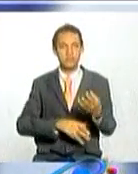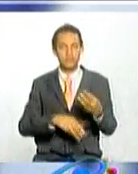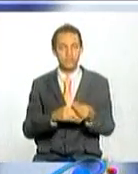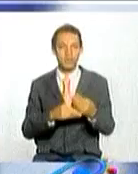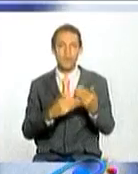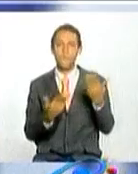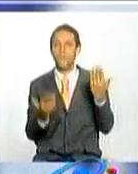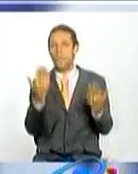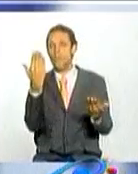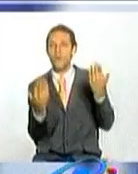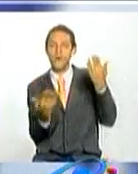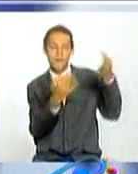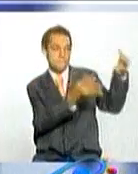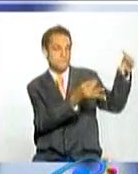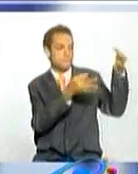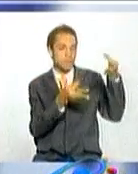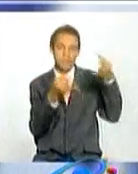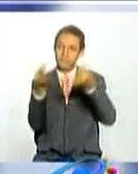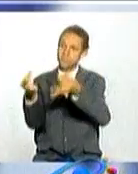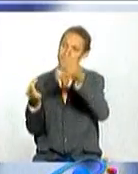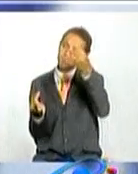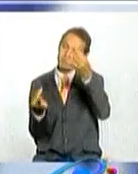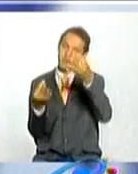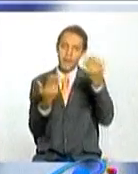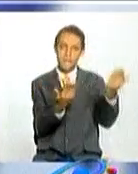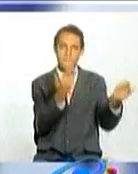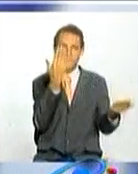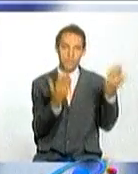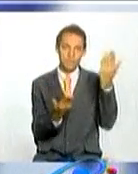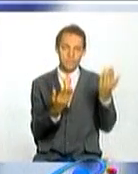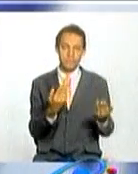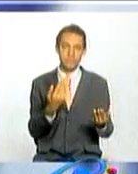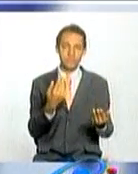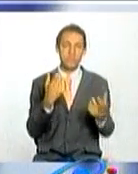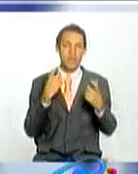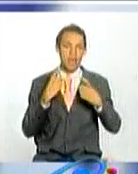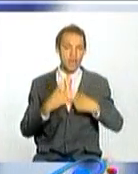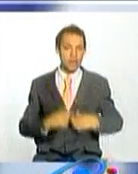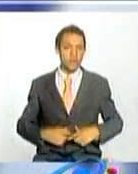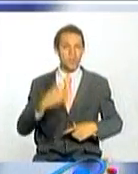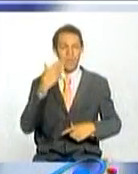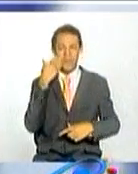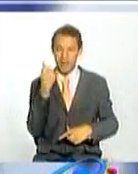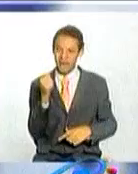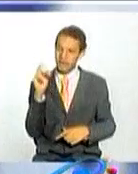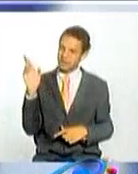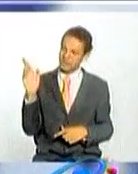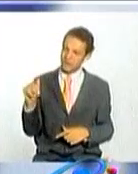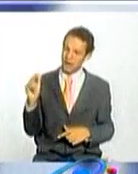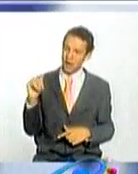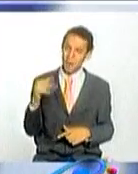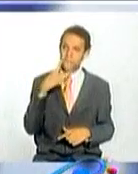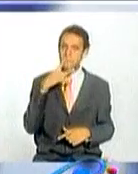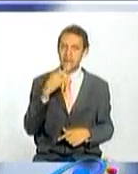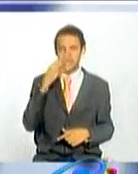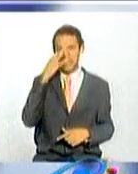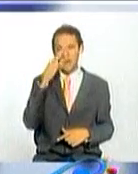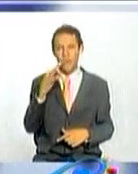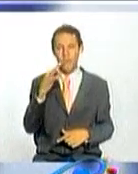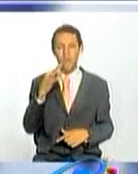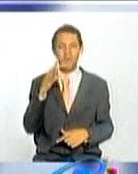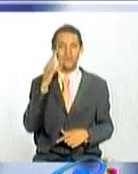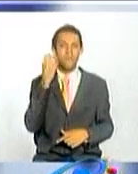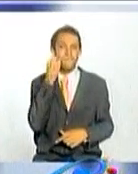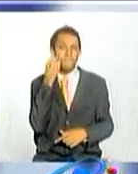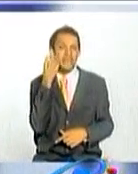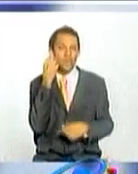comparar con lo que uno ve, si la persona tiene esas vellosidades o todos esos trastornos que acaba de mencionar. Entonces, siempre es comparar la